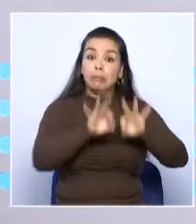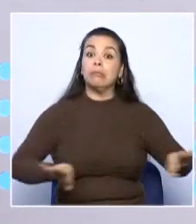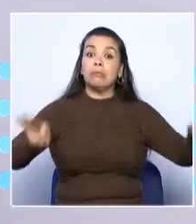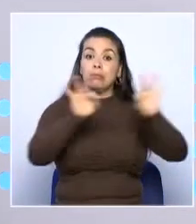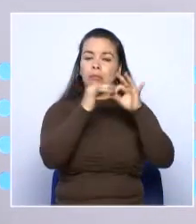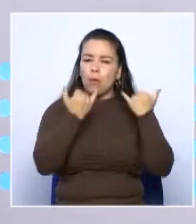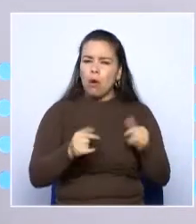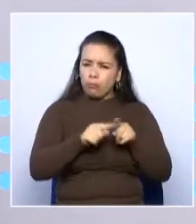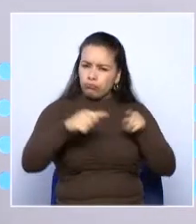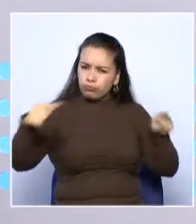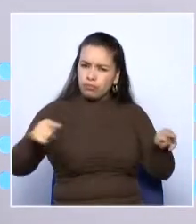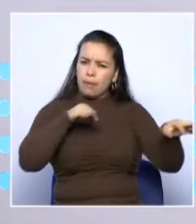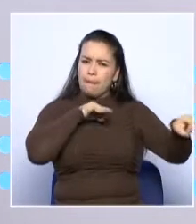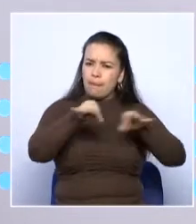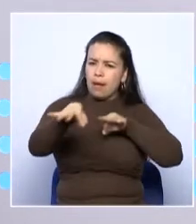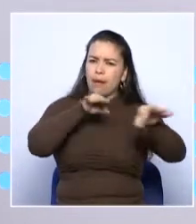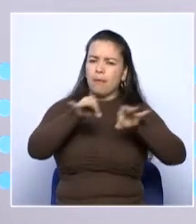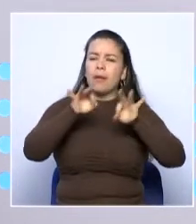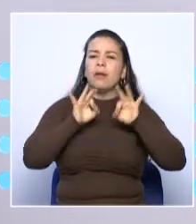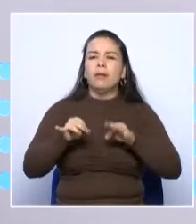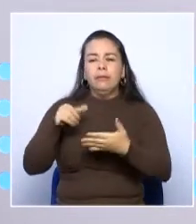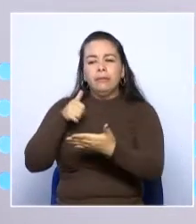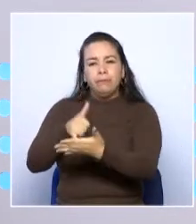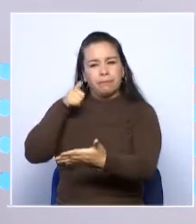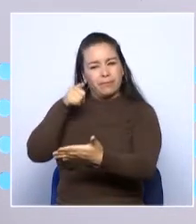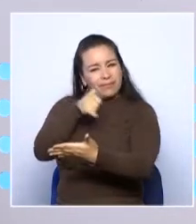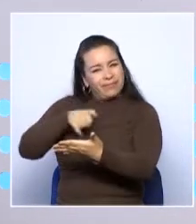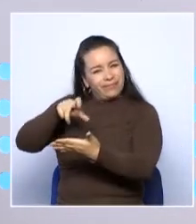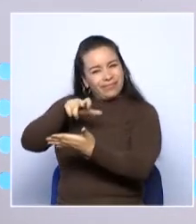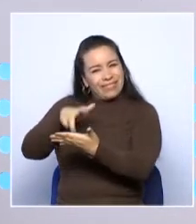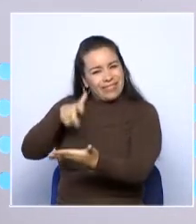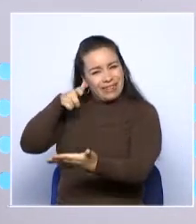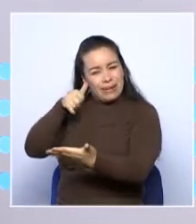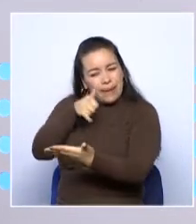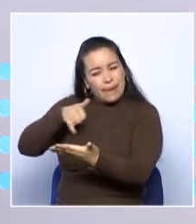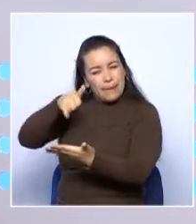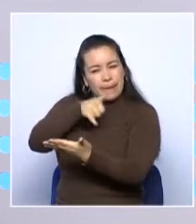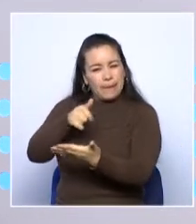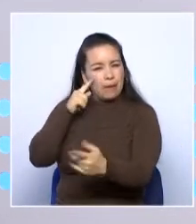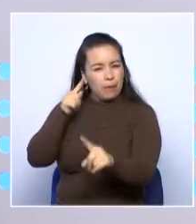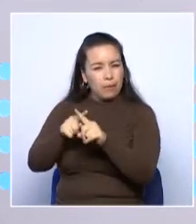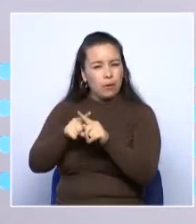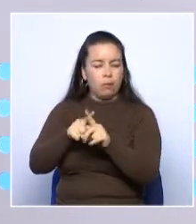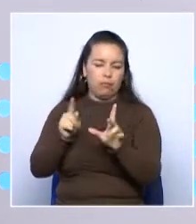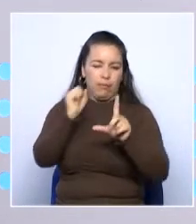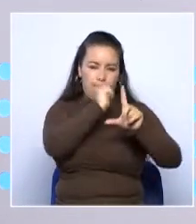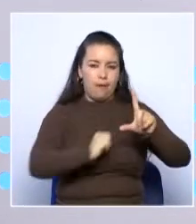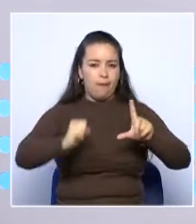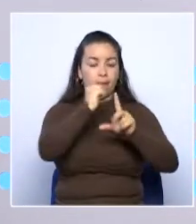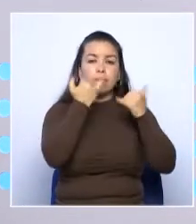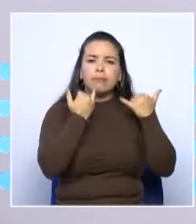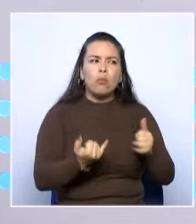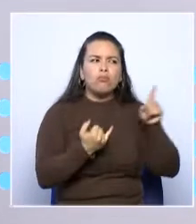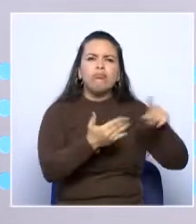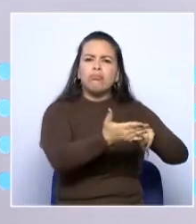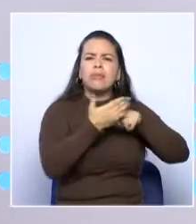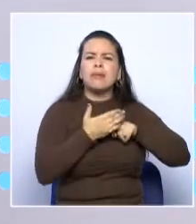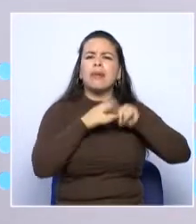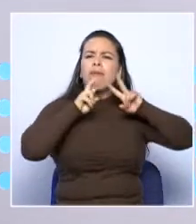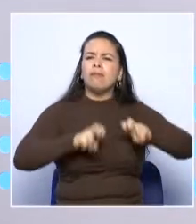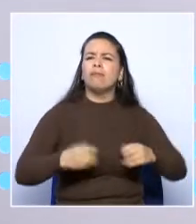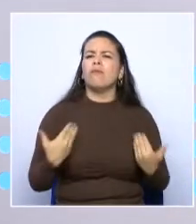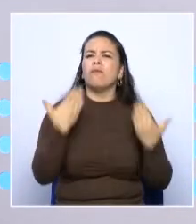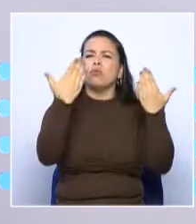vamos a ampliar ahora, que es el de las biopsias dirigidas por ecografía. Pero ahorita hablando de la funcionalidad y de la ecografía, una de